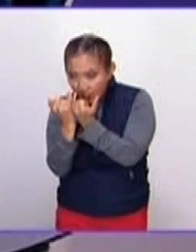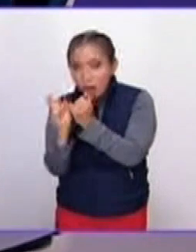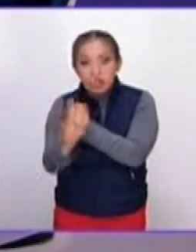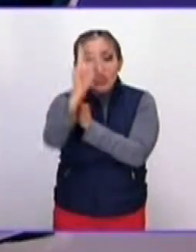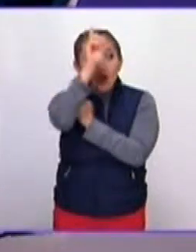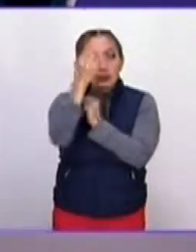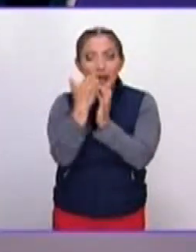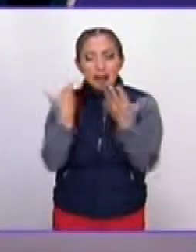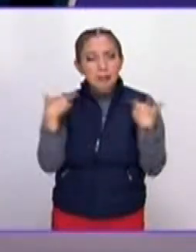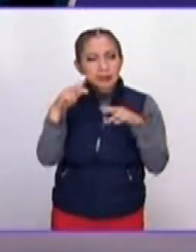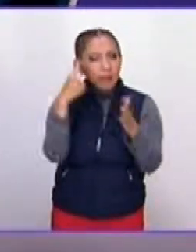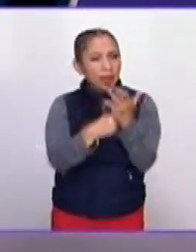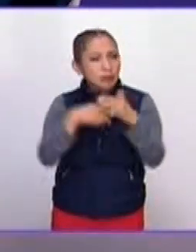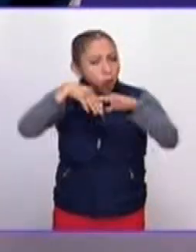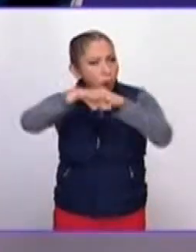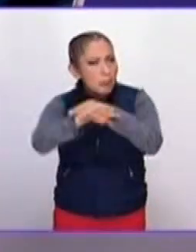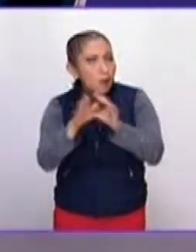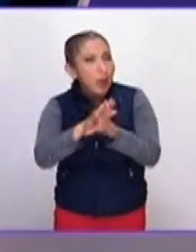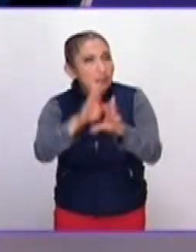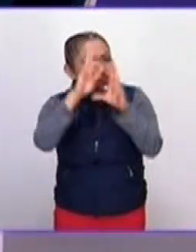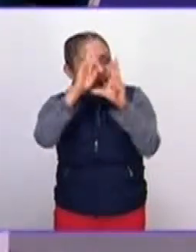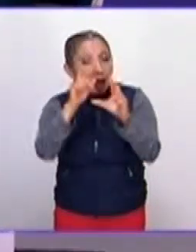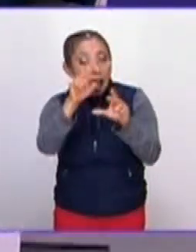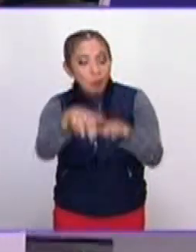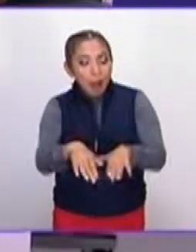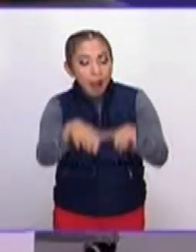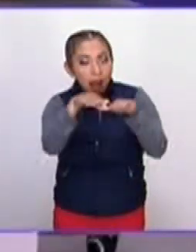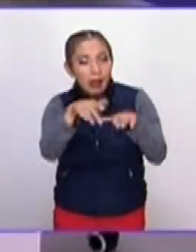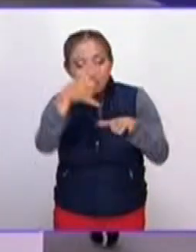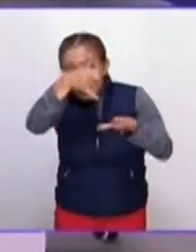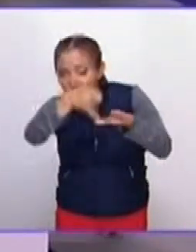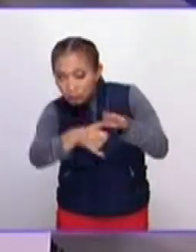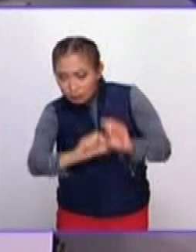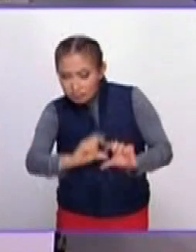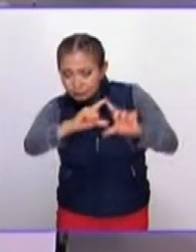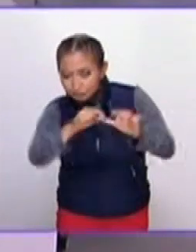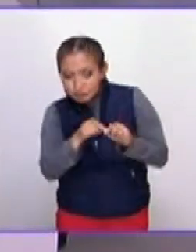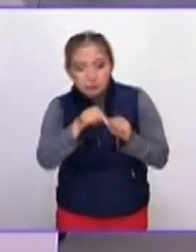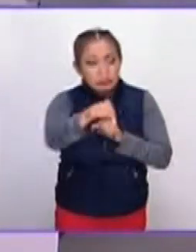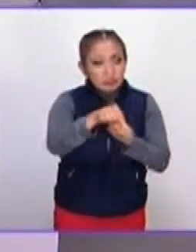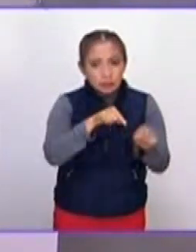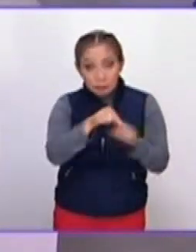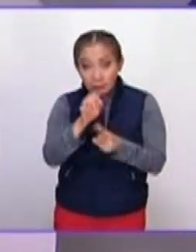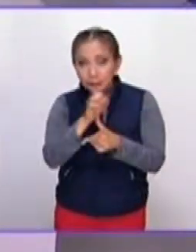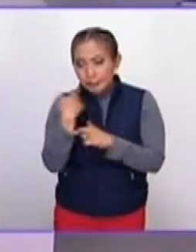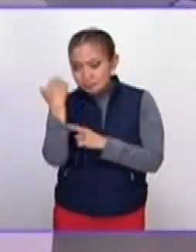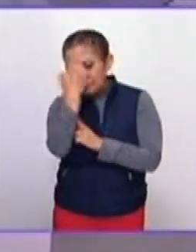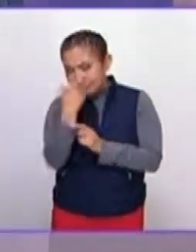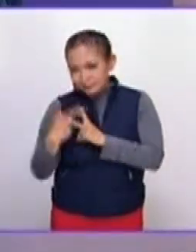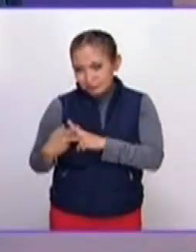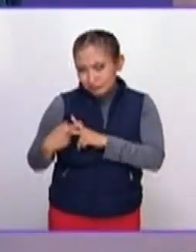dioses vimos representados en esa cueva que tenía inundación, a qué profundidad, a qué distancia? Entonces empieza a ser